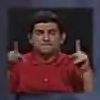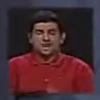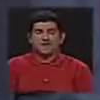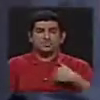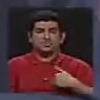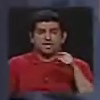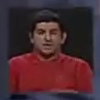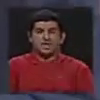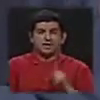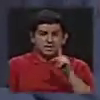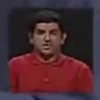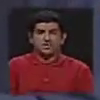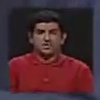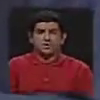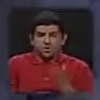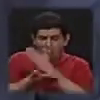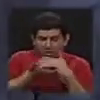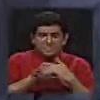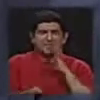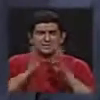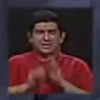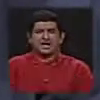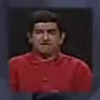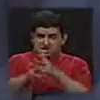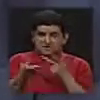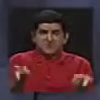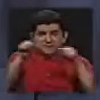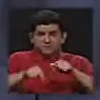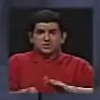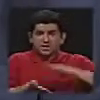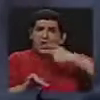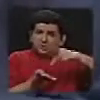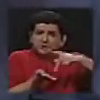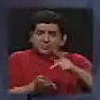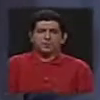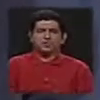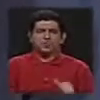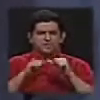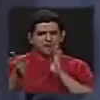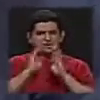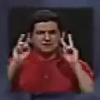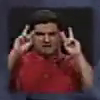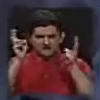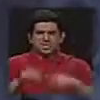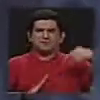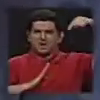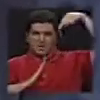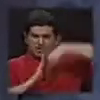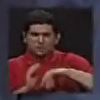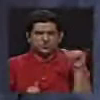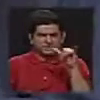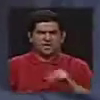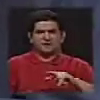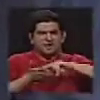una cláusula para aumentar los precios cuando haya congestionamientos. Claro. Para continuar conversando de este tema y para profundizar incluso también en